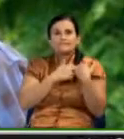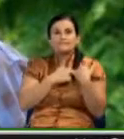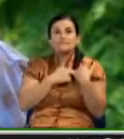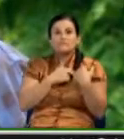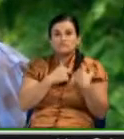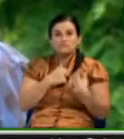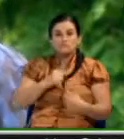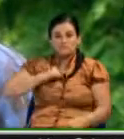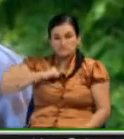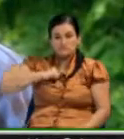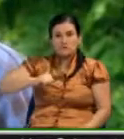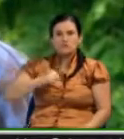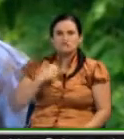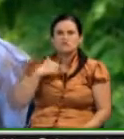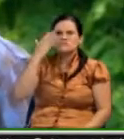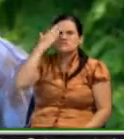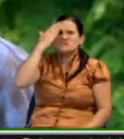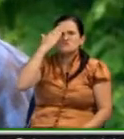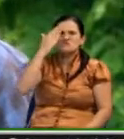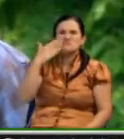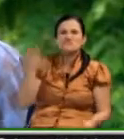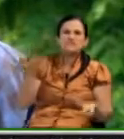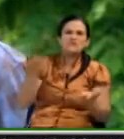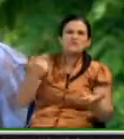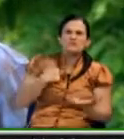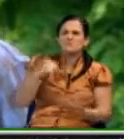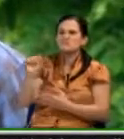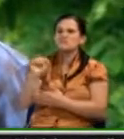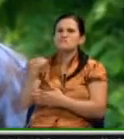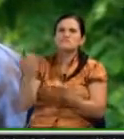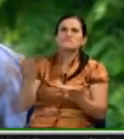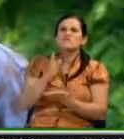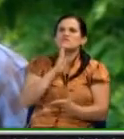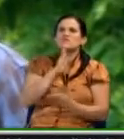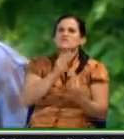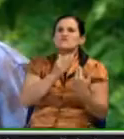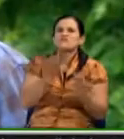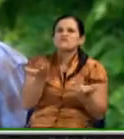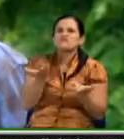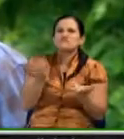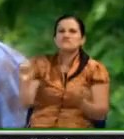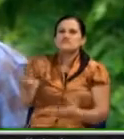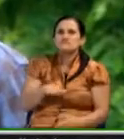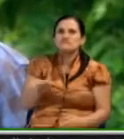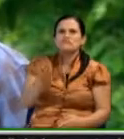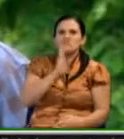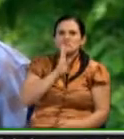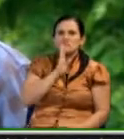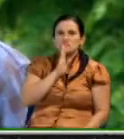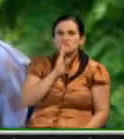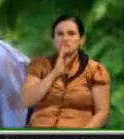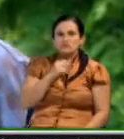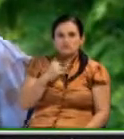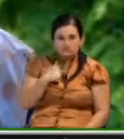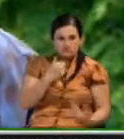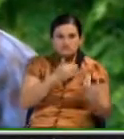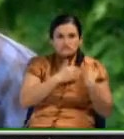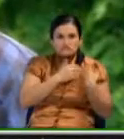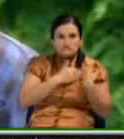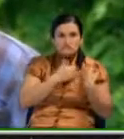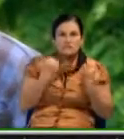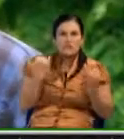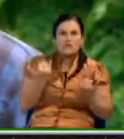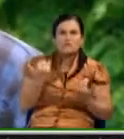deber de saber en dónde tiene mi vehículo, quién lo tiene y lo